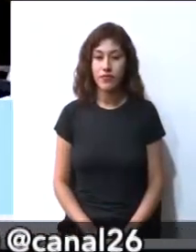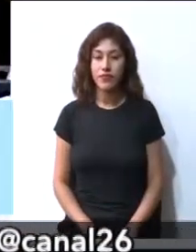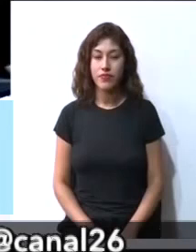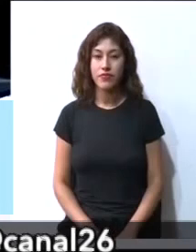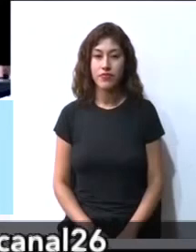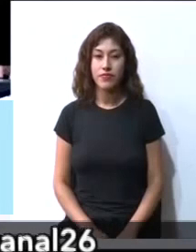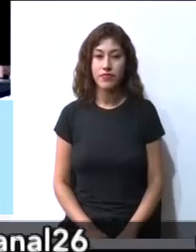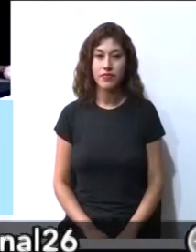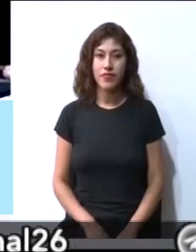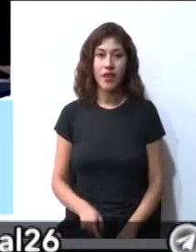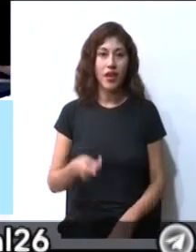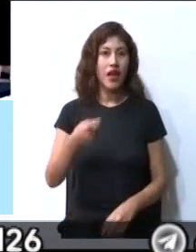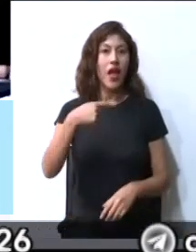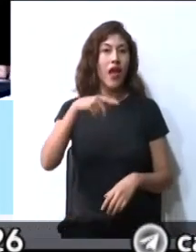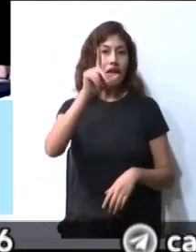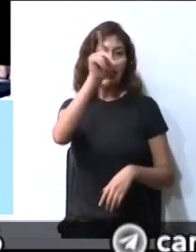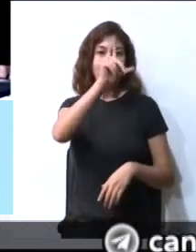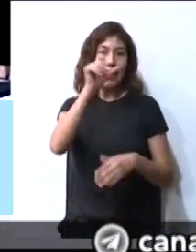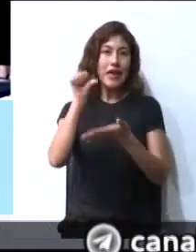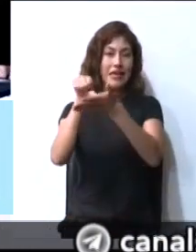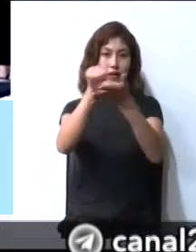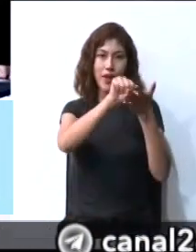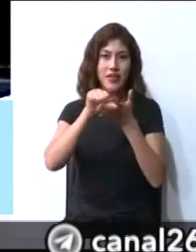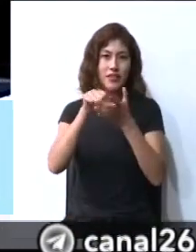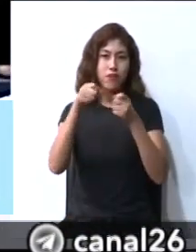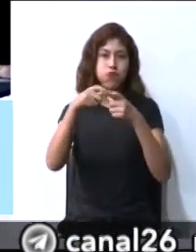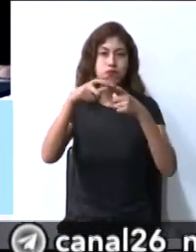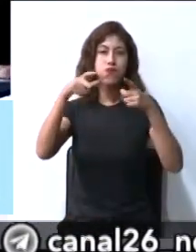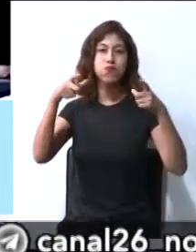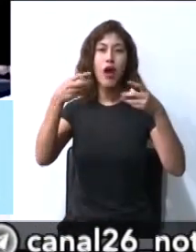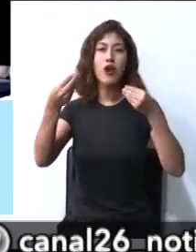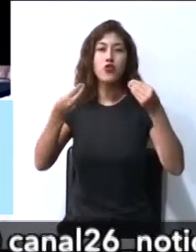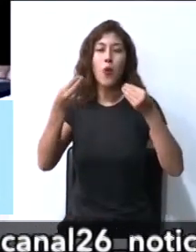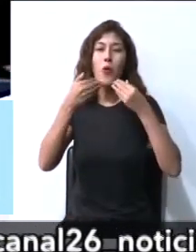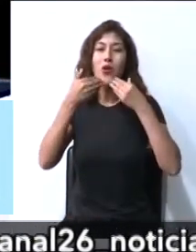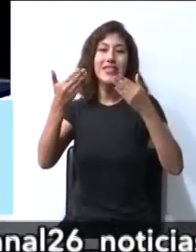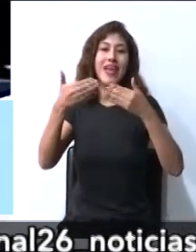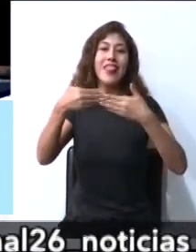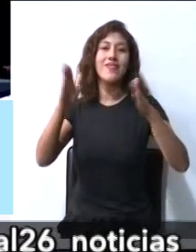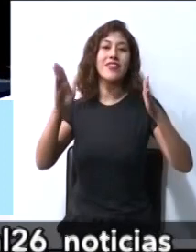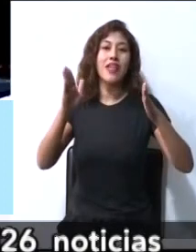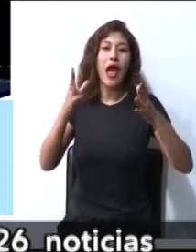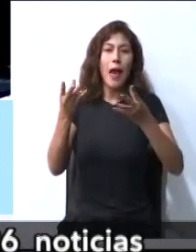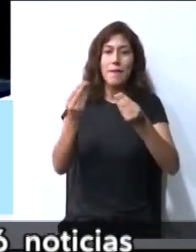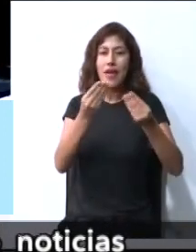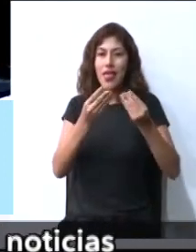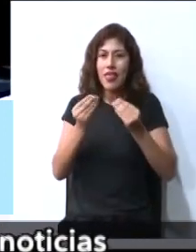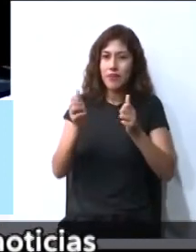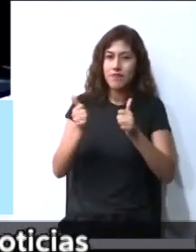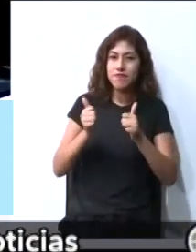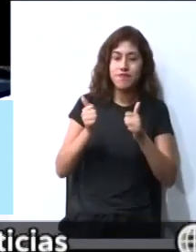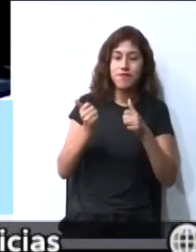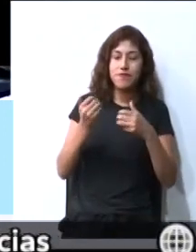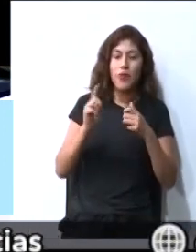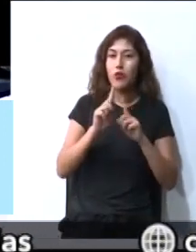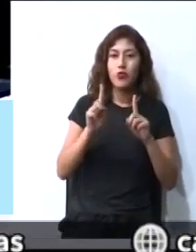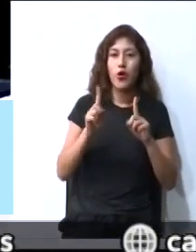Los países crecen desde la libertad, no desde el miedo. Por eso la seguridad es otra prioridad central de nuestro